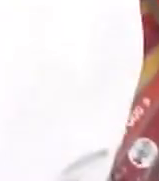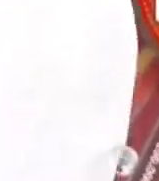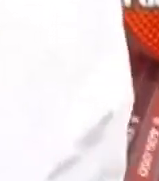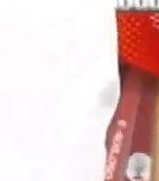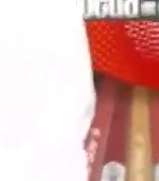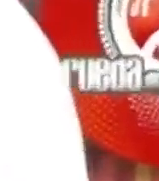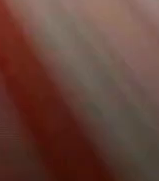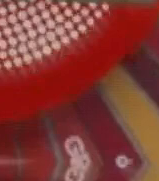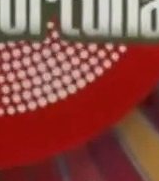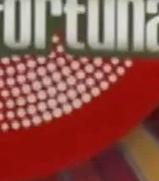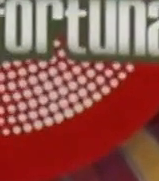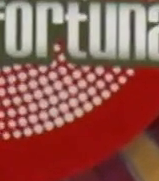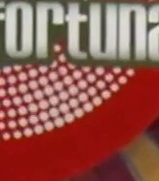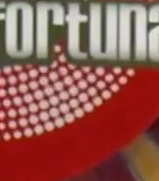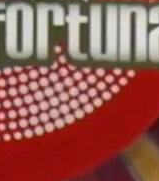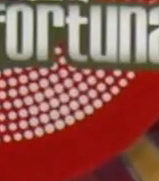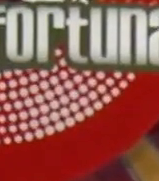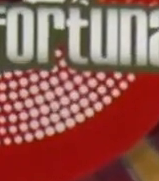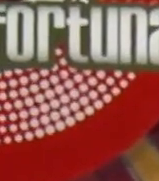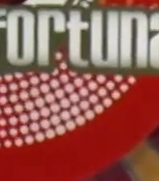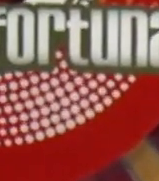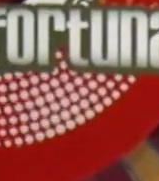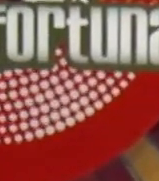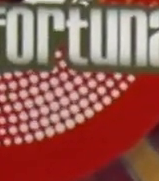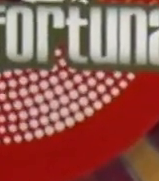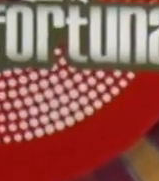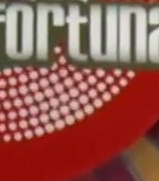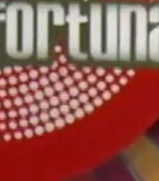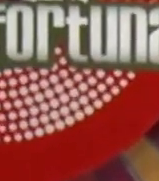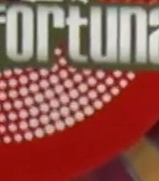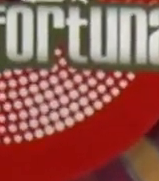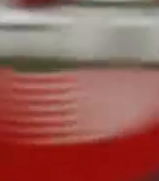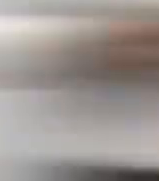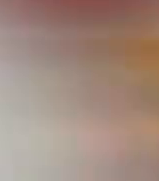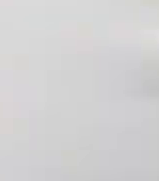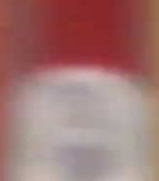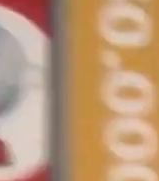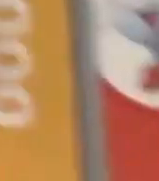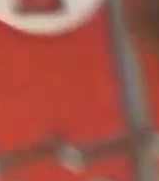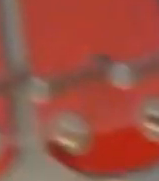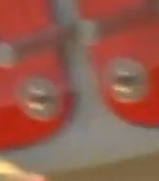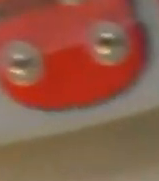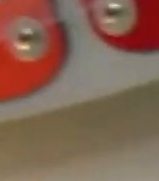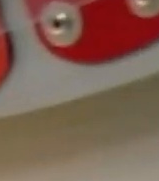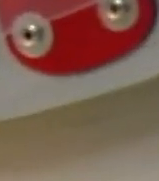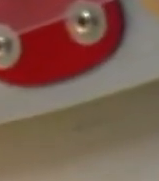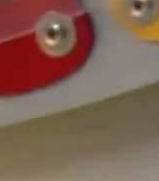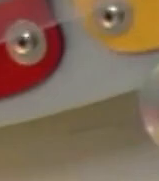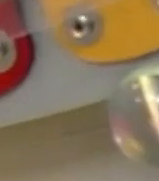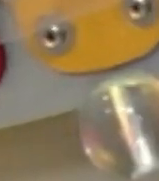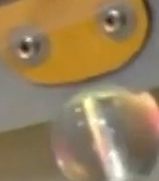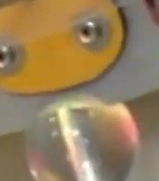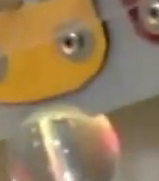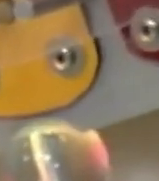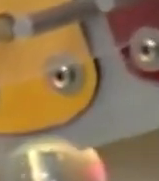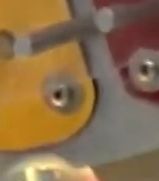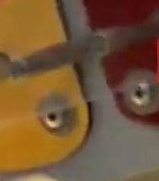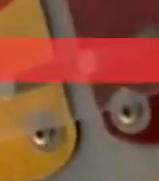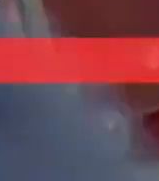¡Sácale, échale en la bolsa! Usted no sabe, yo veo la Rueda de la Fortuna en familia ahí tomando café. ¡Ay!